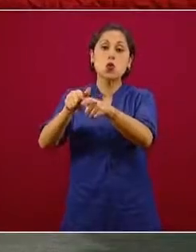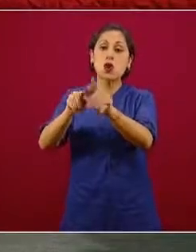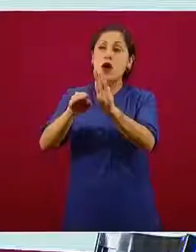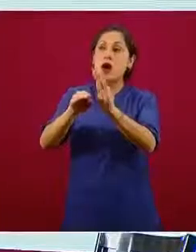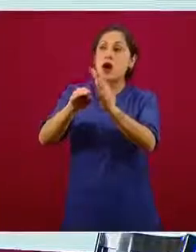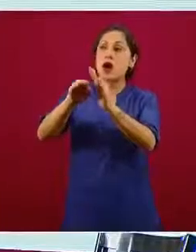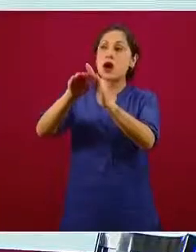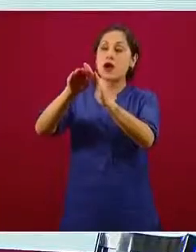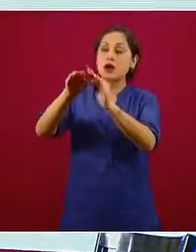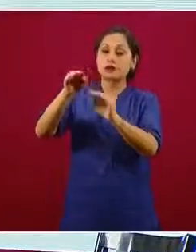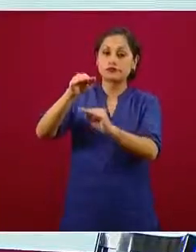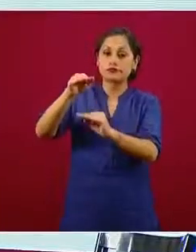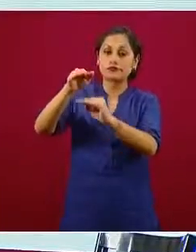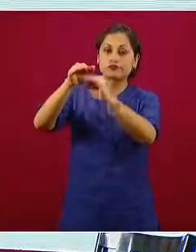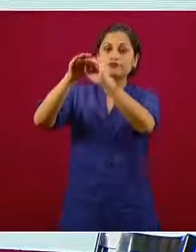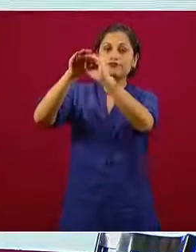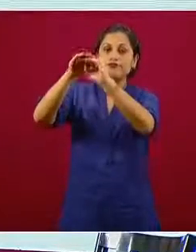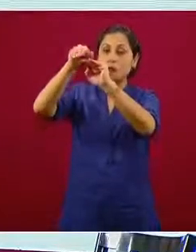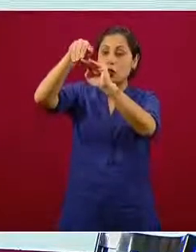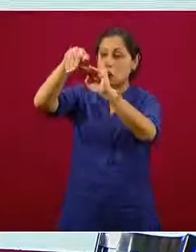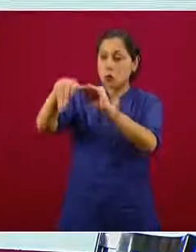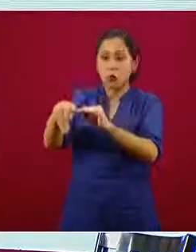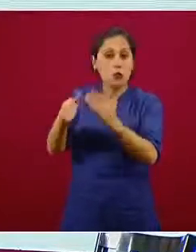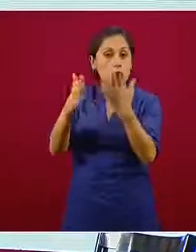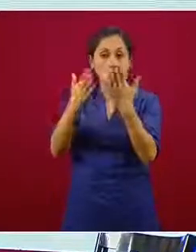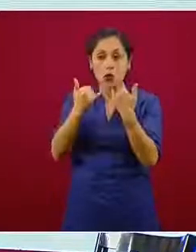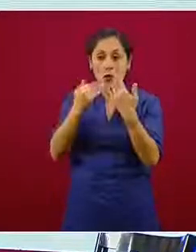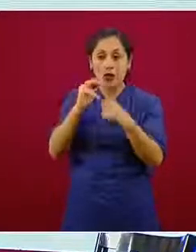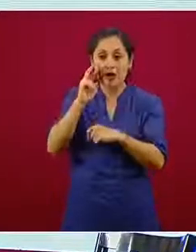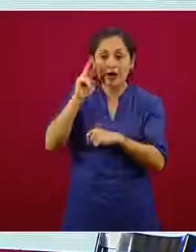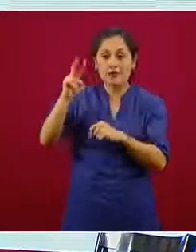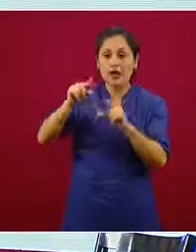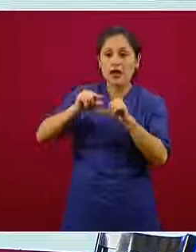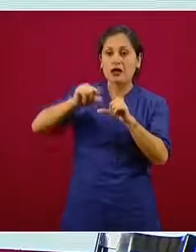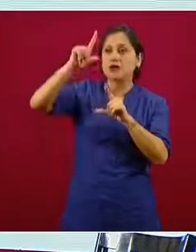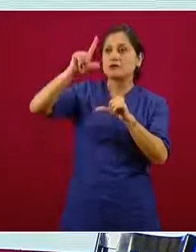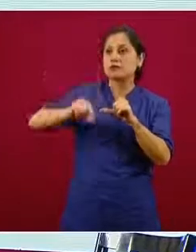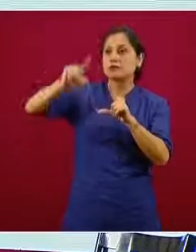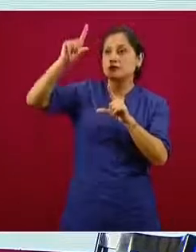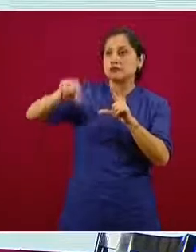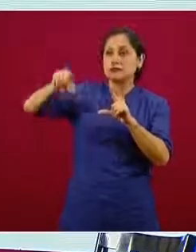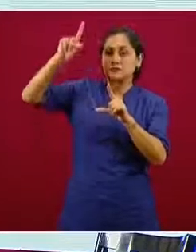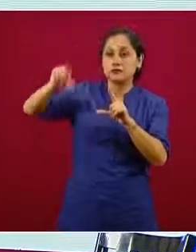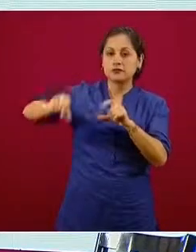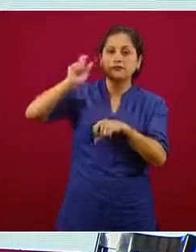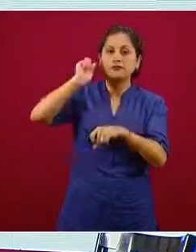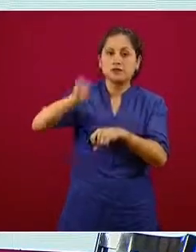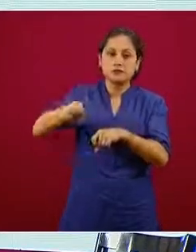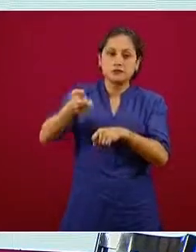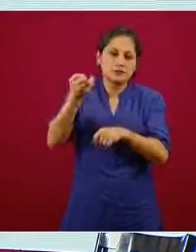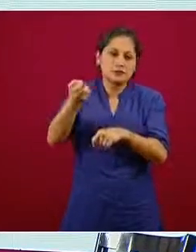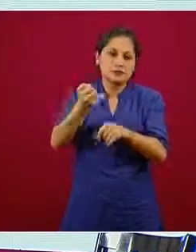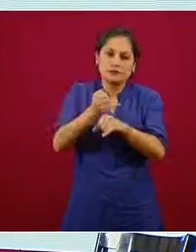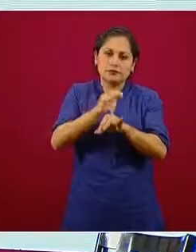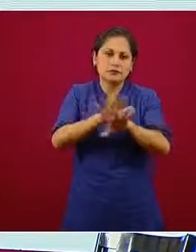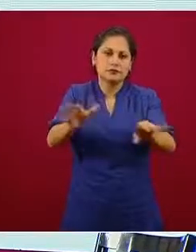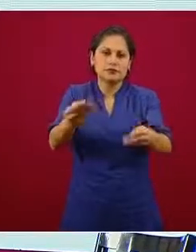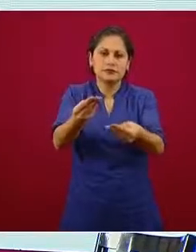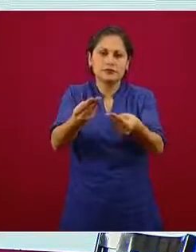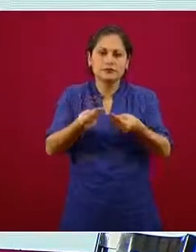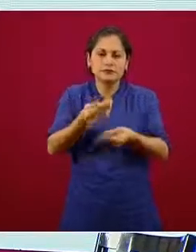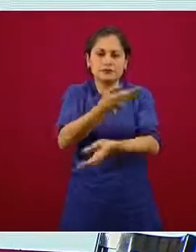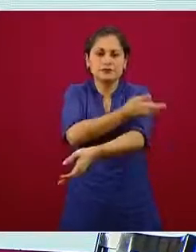debe distraernos, estas espigas que salen periódicamente, que suelen ser retrasos en el proceso de